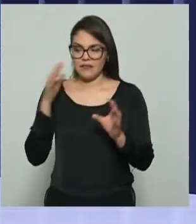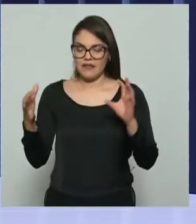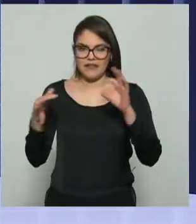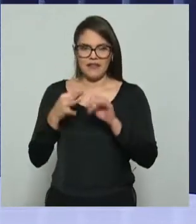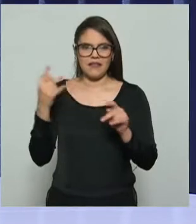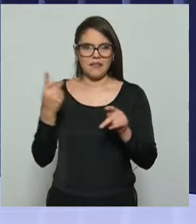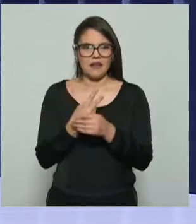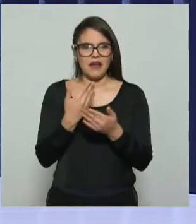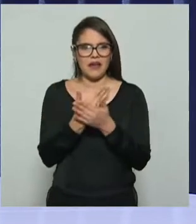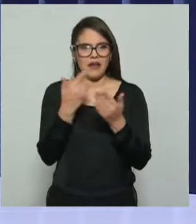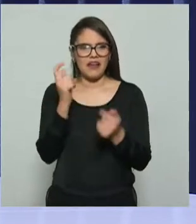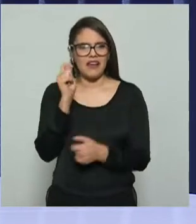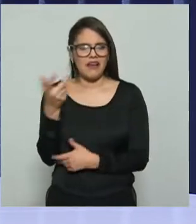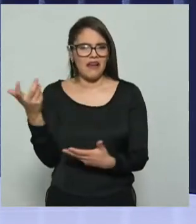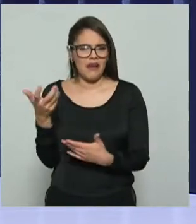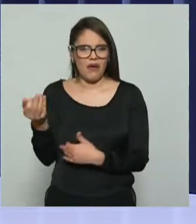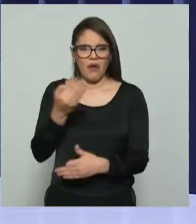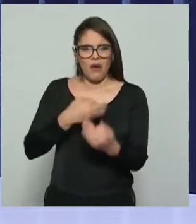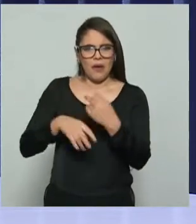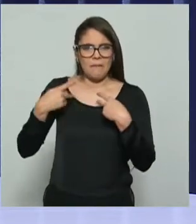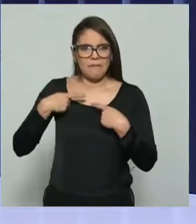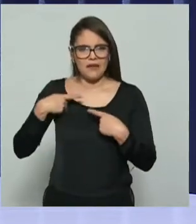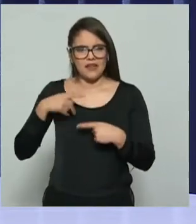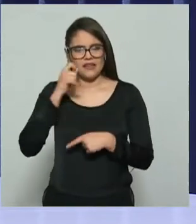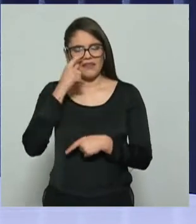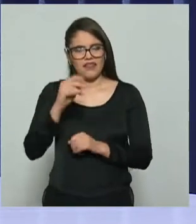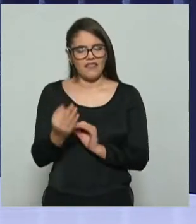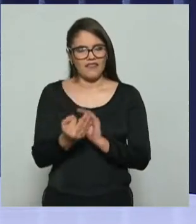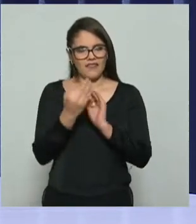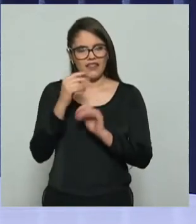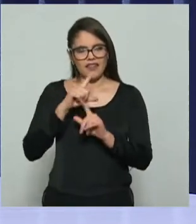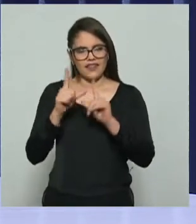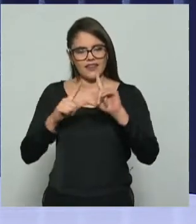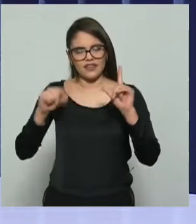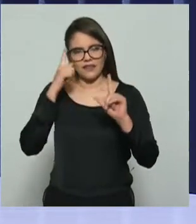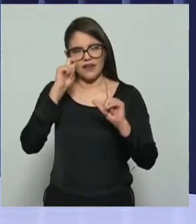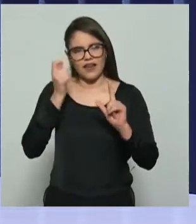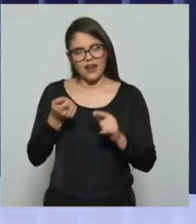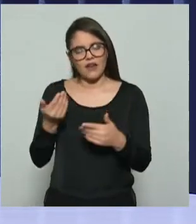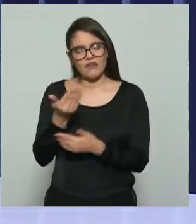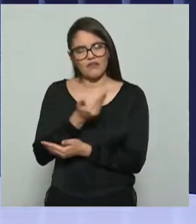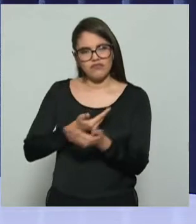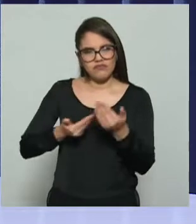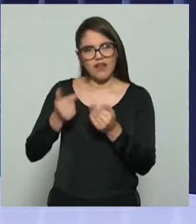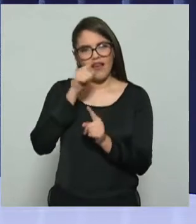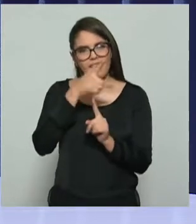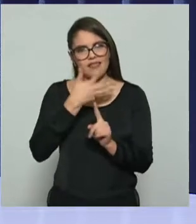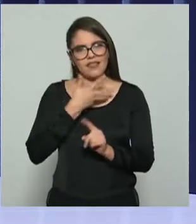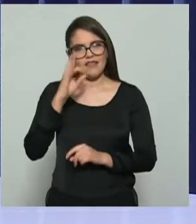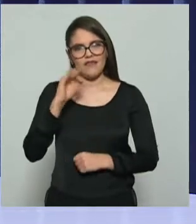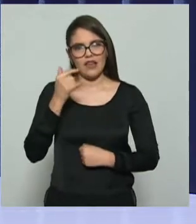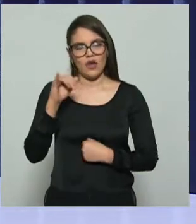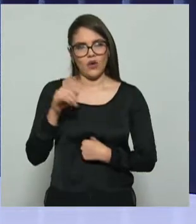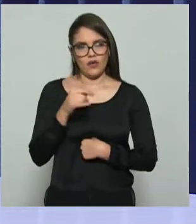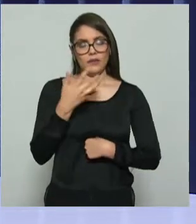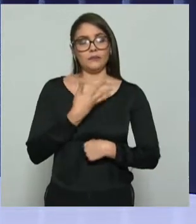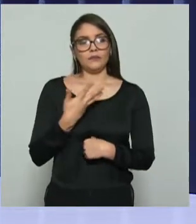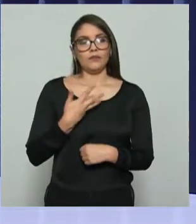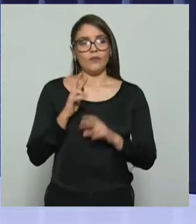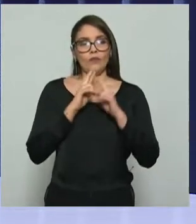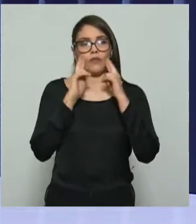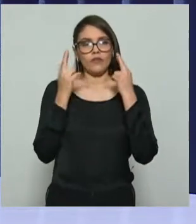haciendo en este momento todas las integrantes del Frente Nacional para la Sororidad allá en la Fiscalía. Están reunidas